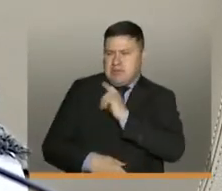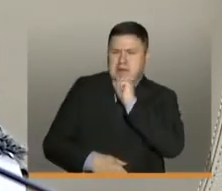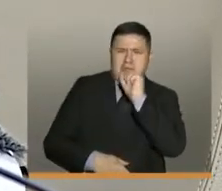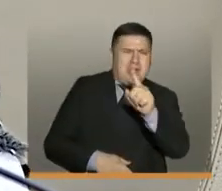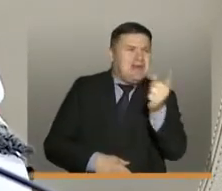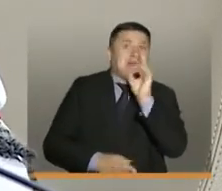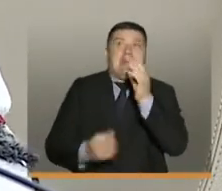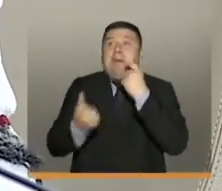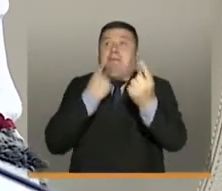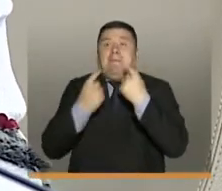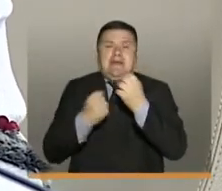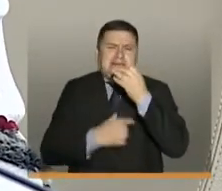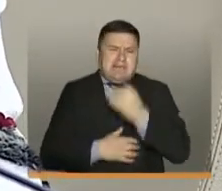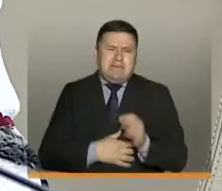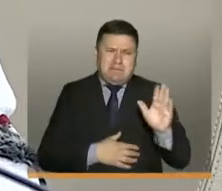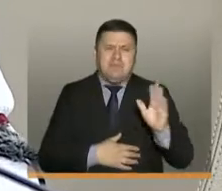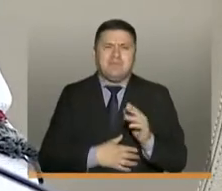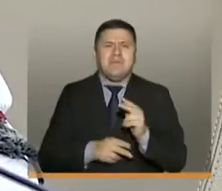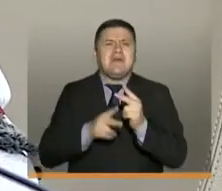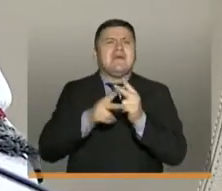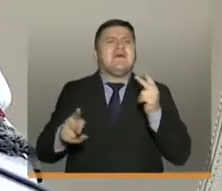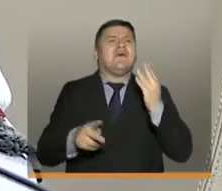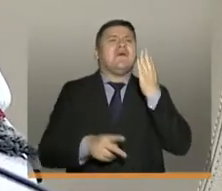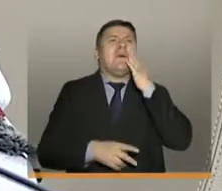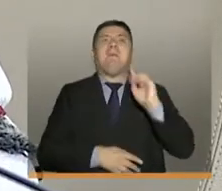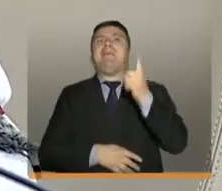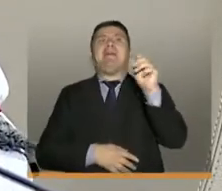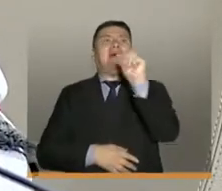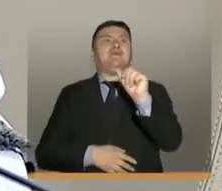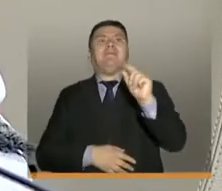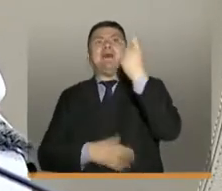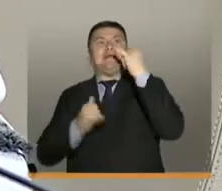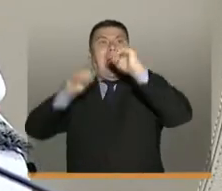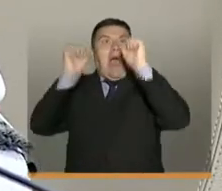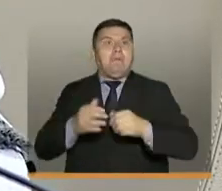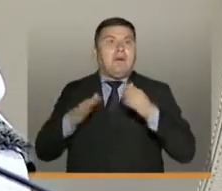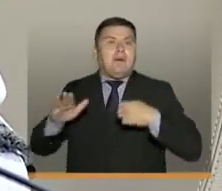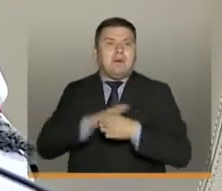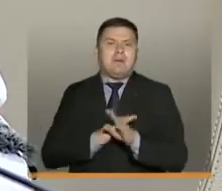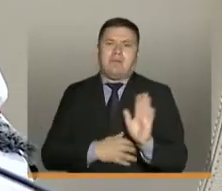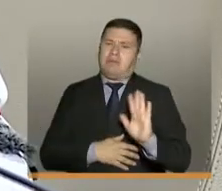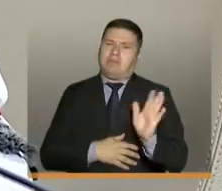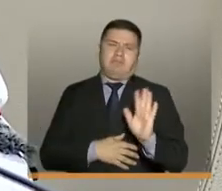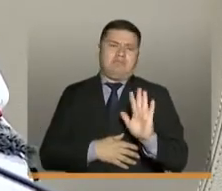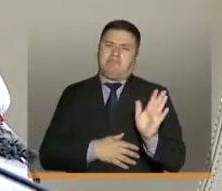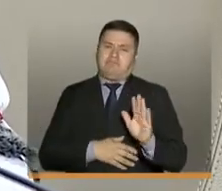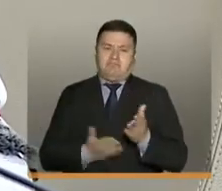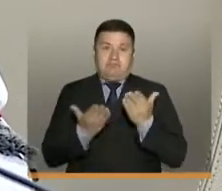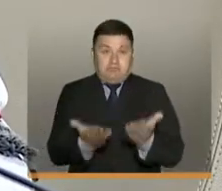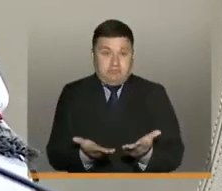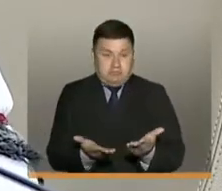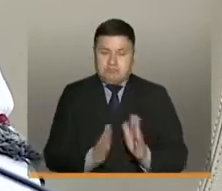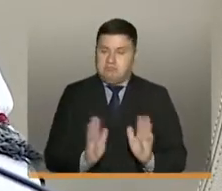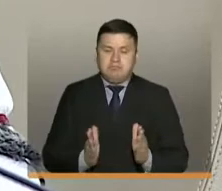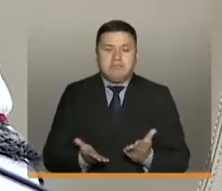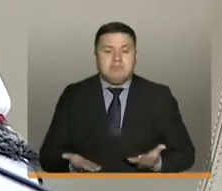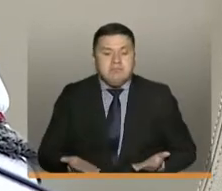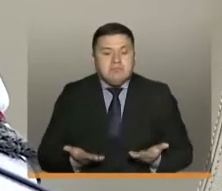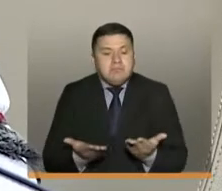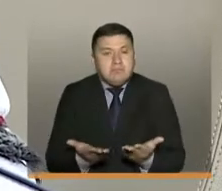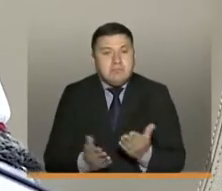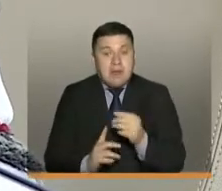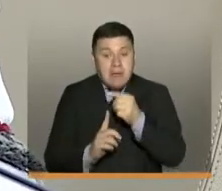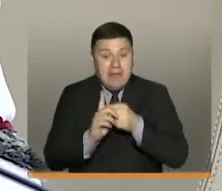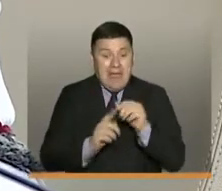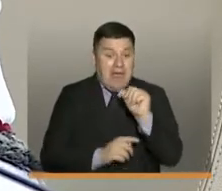muy común que se fija frente a una fecha de 1 de agosto, esa fecha, presidente, no se ha puesto sobre la mesa, lo que se puso sobre la mesa es que durante